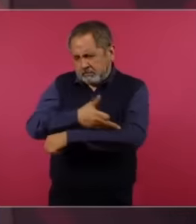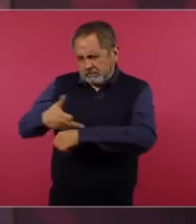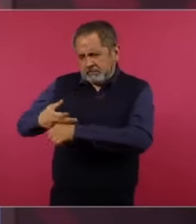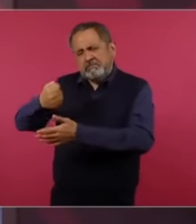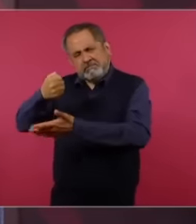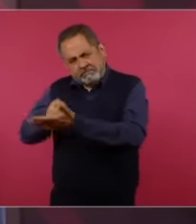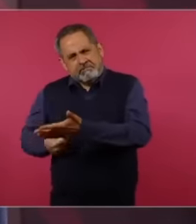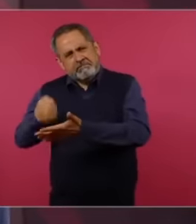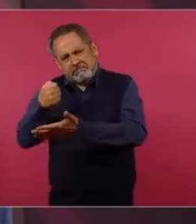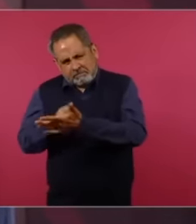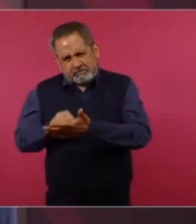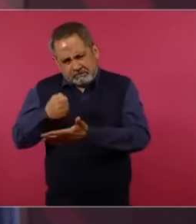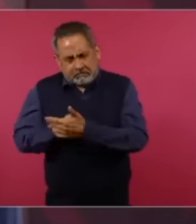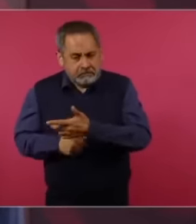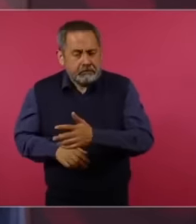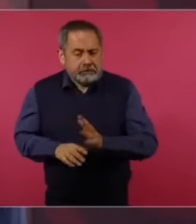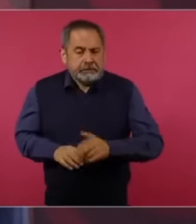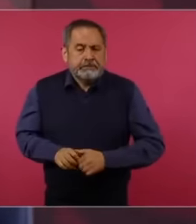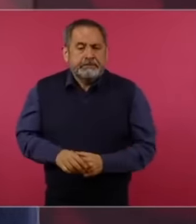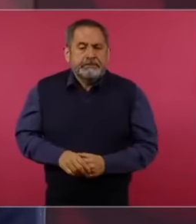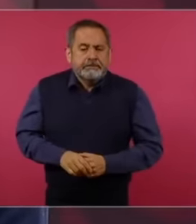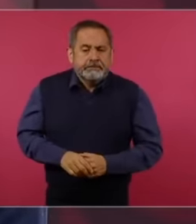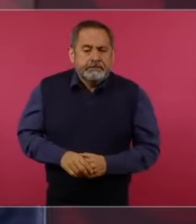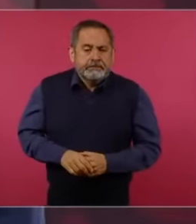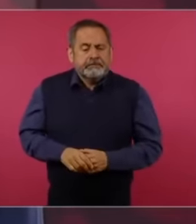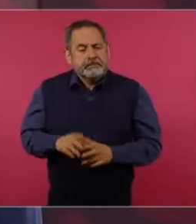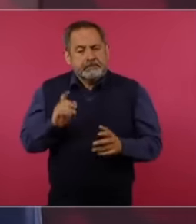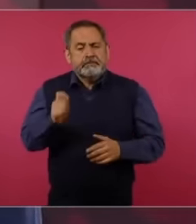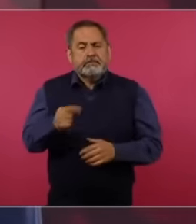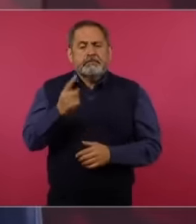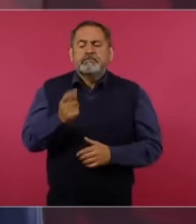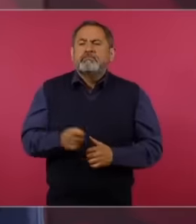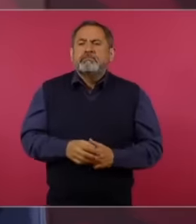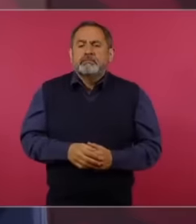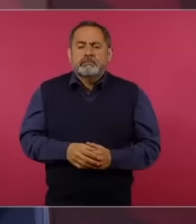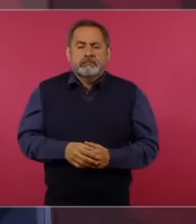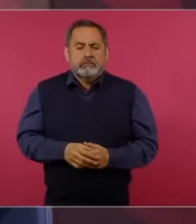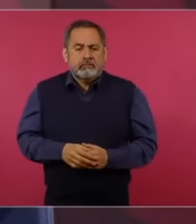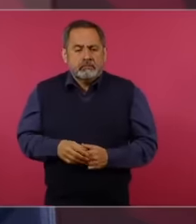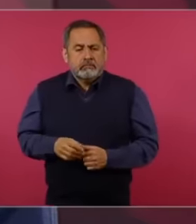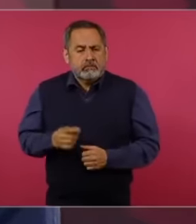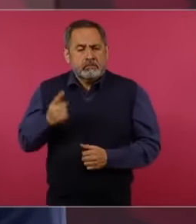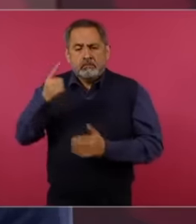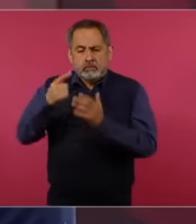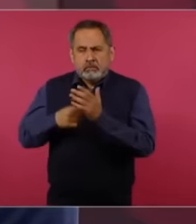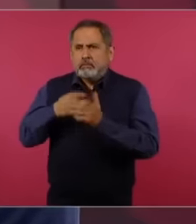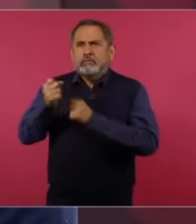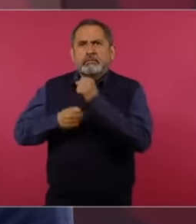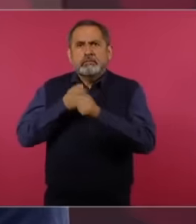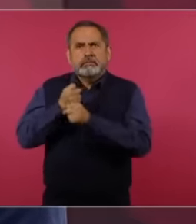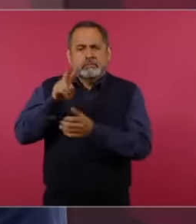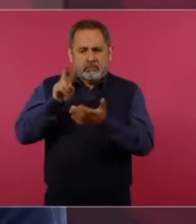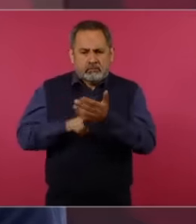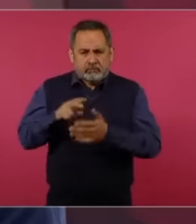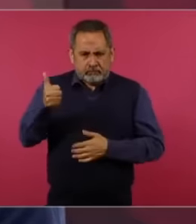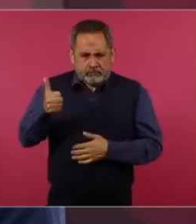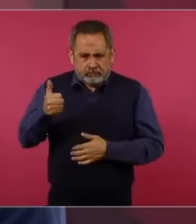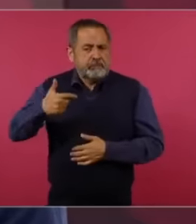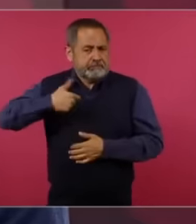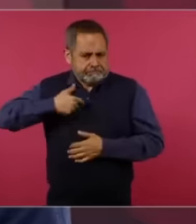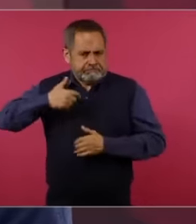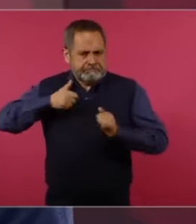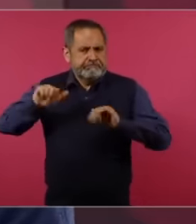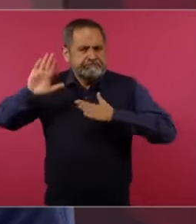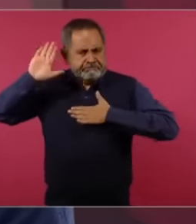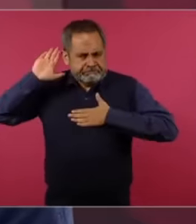familiares. Entonces, en una de las campañas, en 2006, yo me comprometí